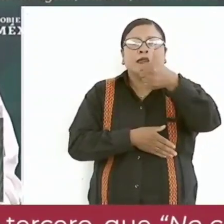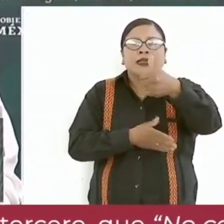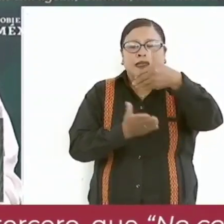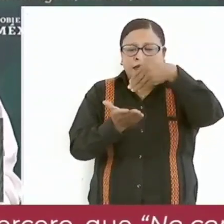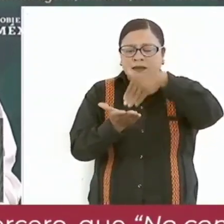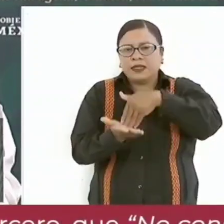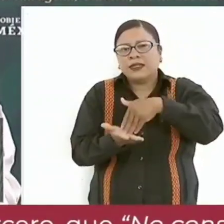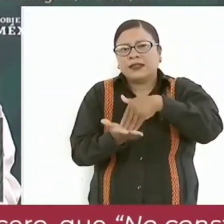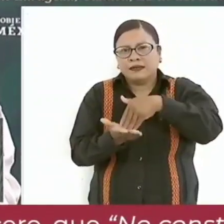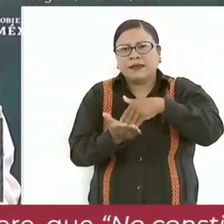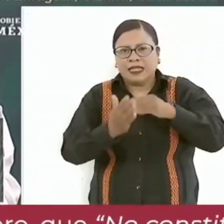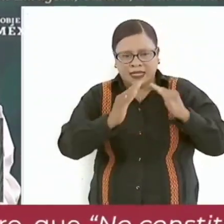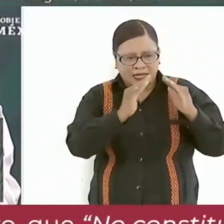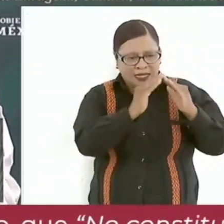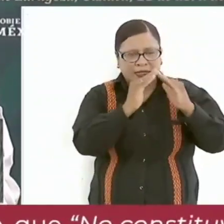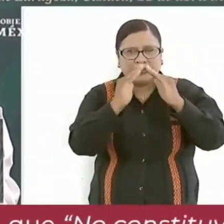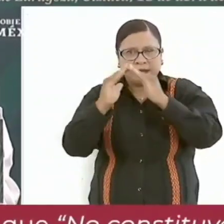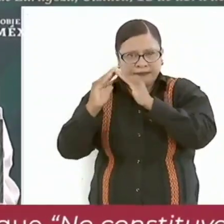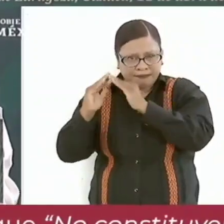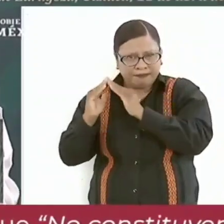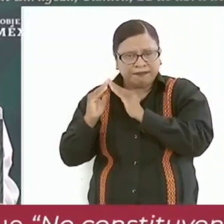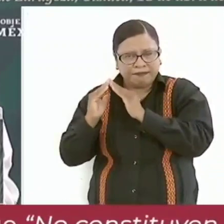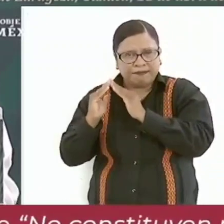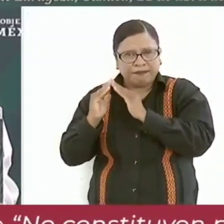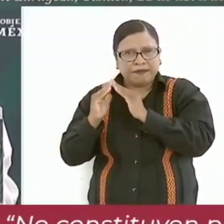1.126.000 viviendas,